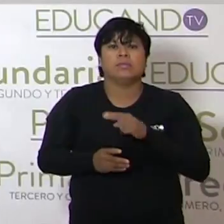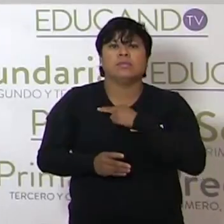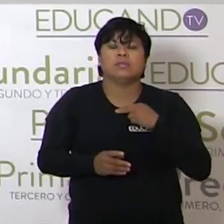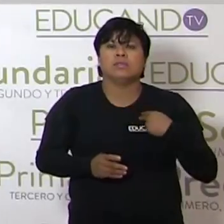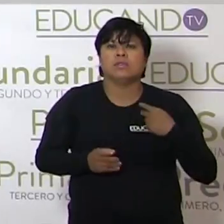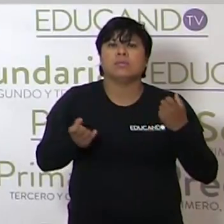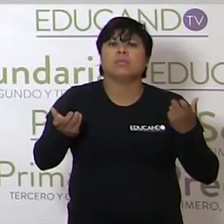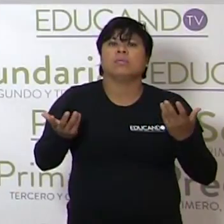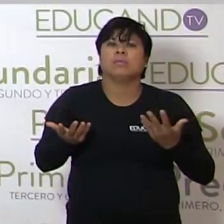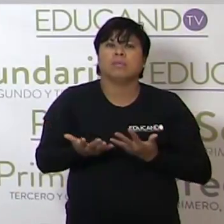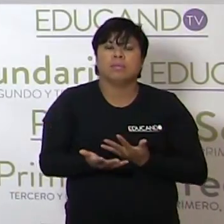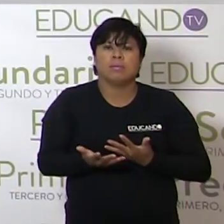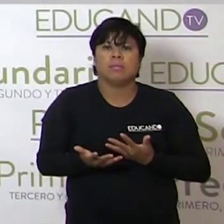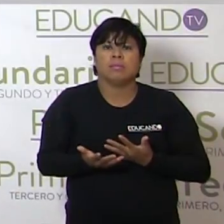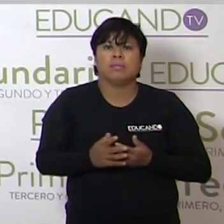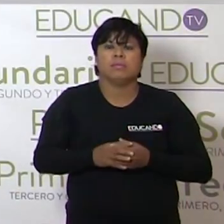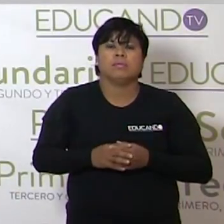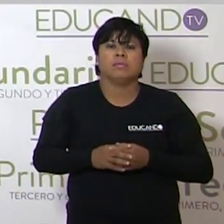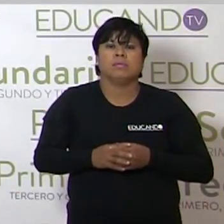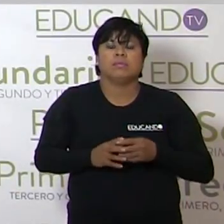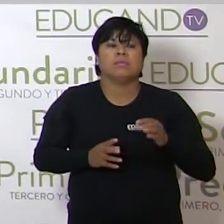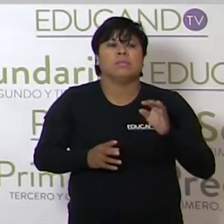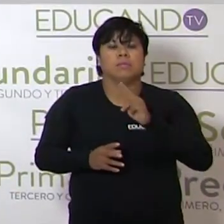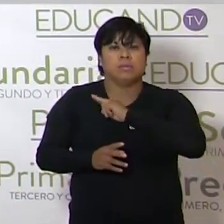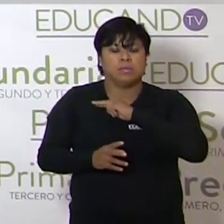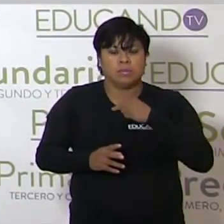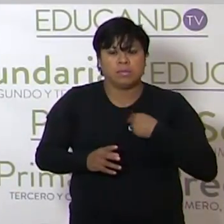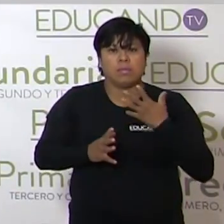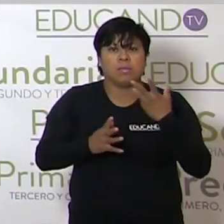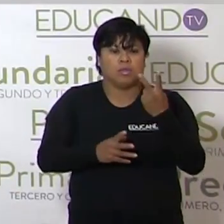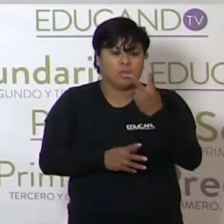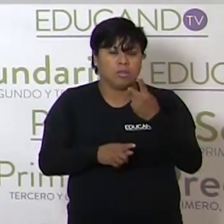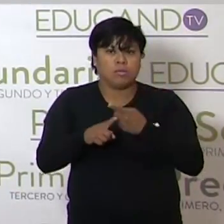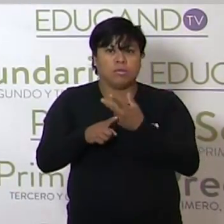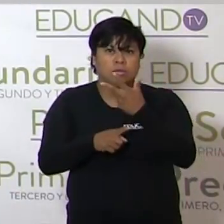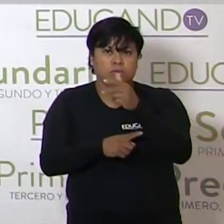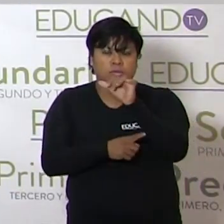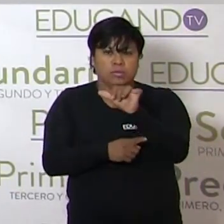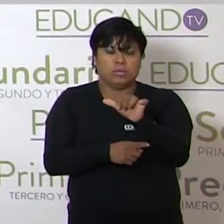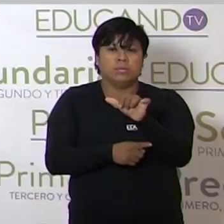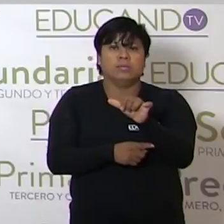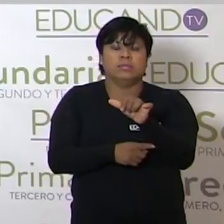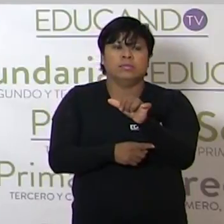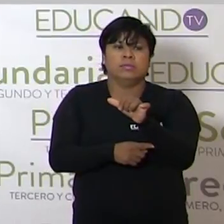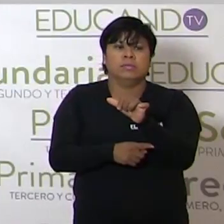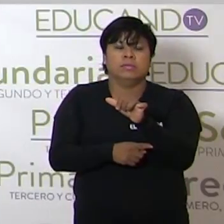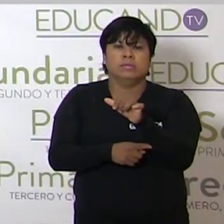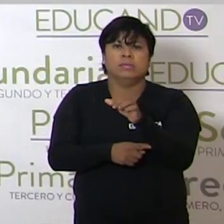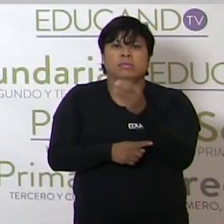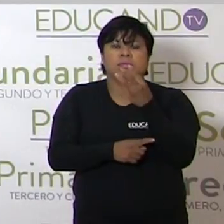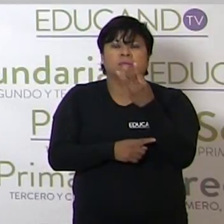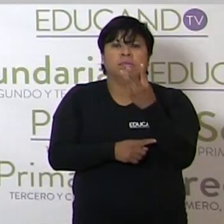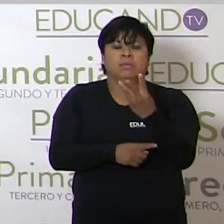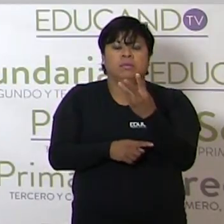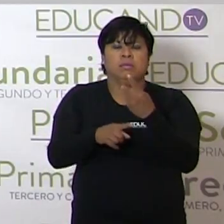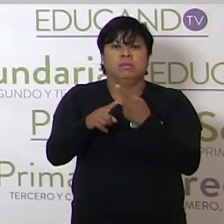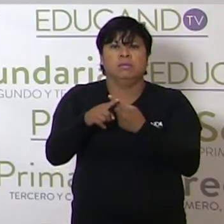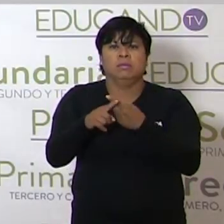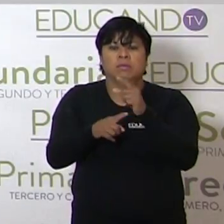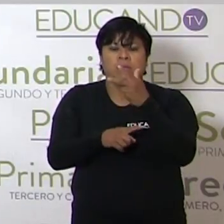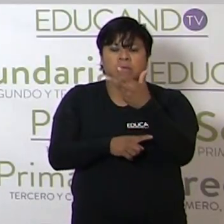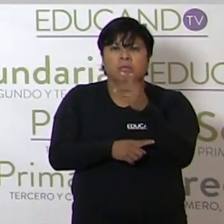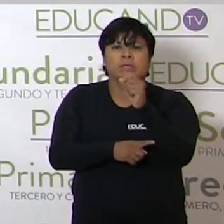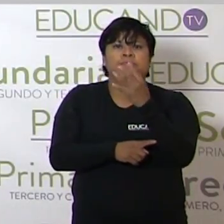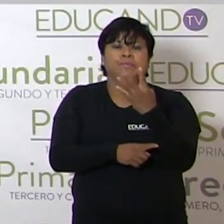hacerlo. Si multiplicamos 2 por 8 son 16. 3 por 8 son